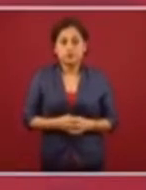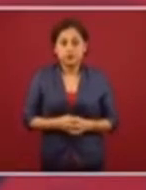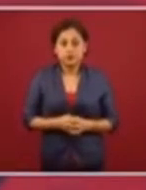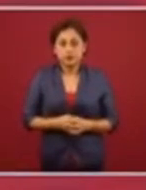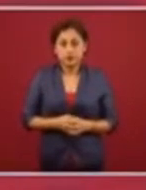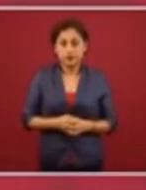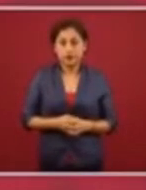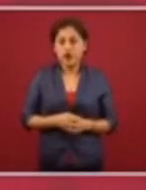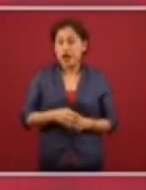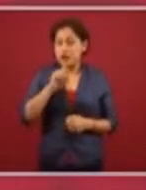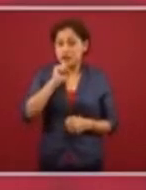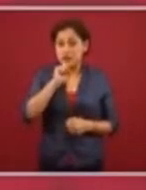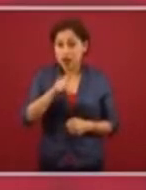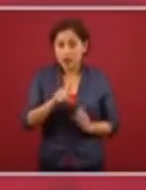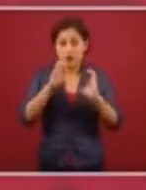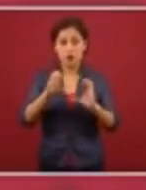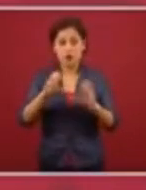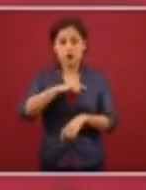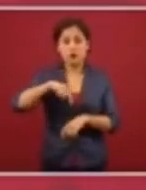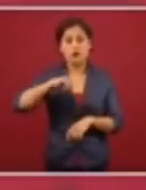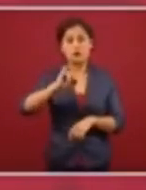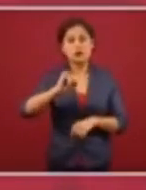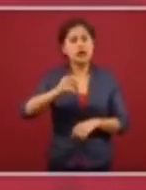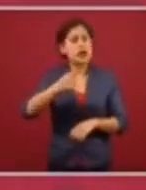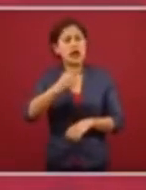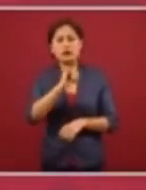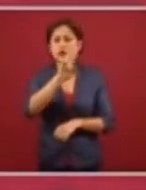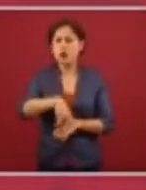cuestionamientos anticipados. Nosotros